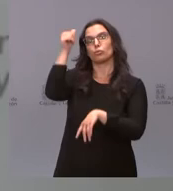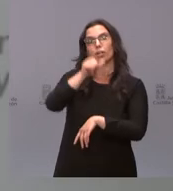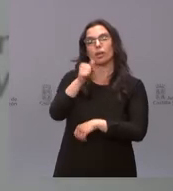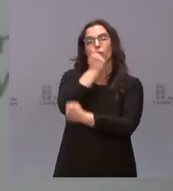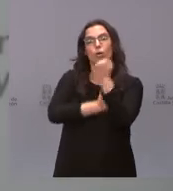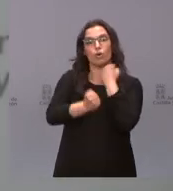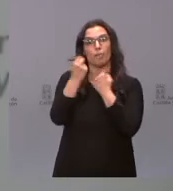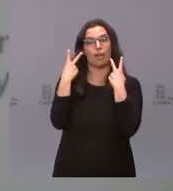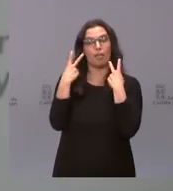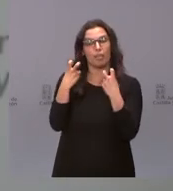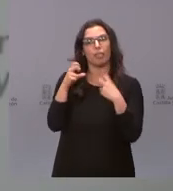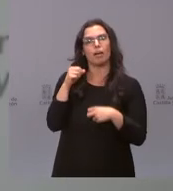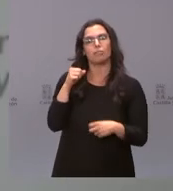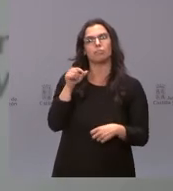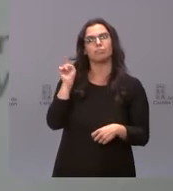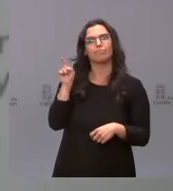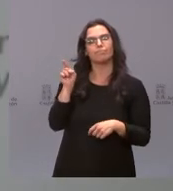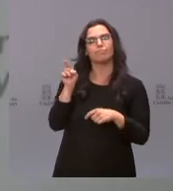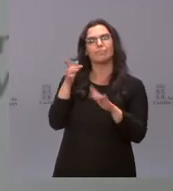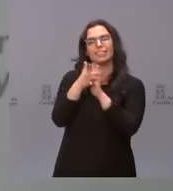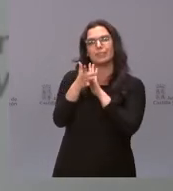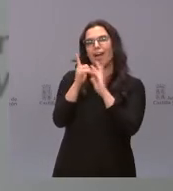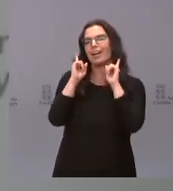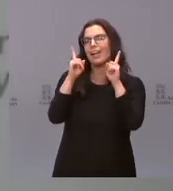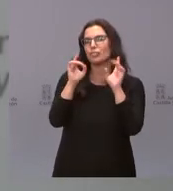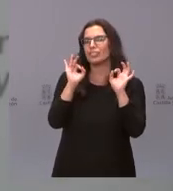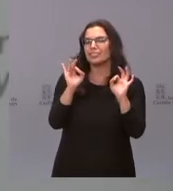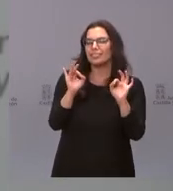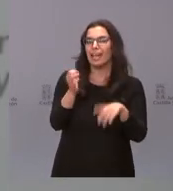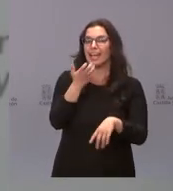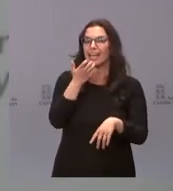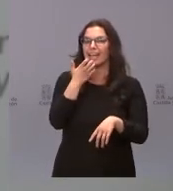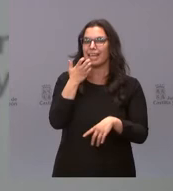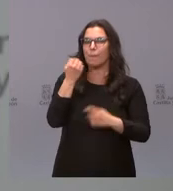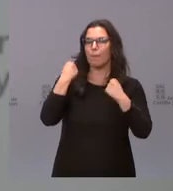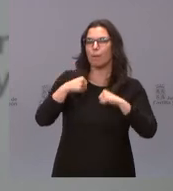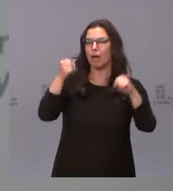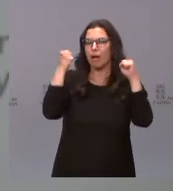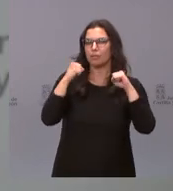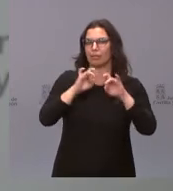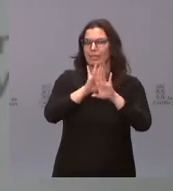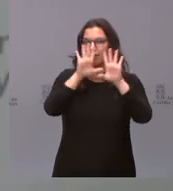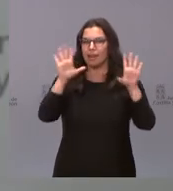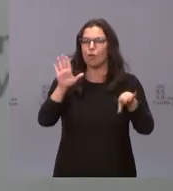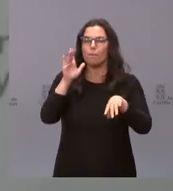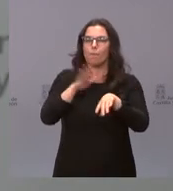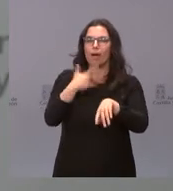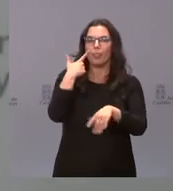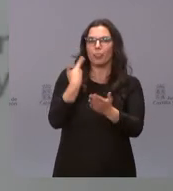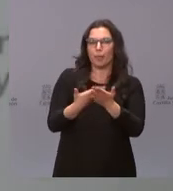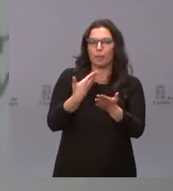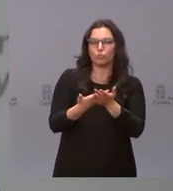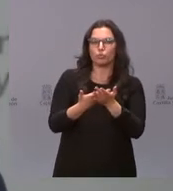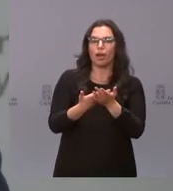va a poner casos concretos ejemplos prácticos para demostrar los beneficios